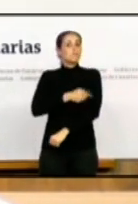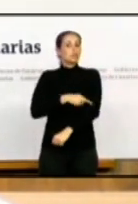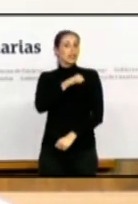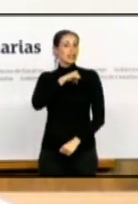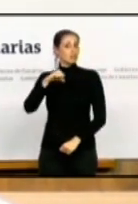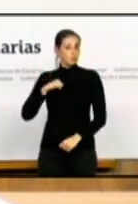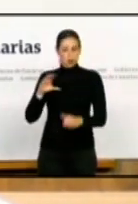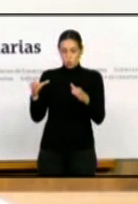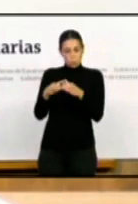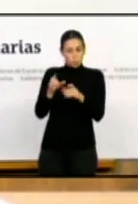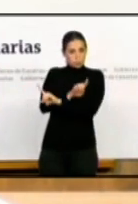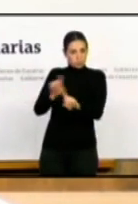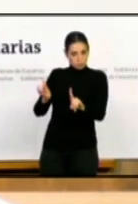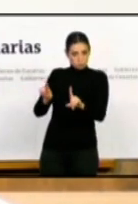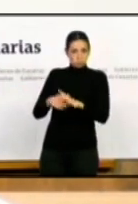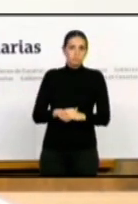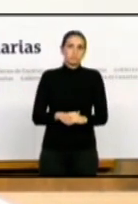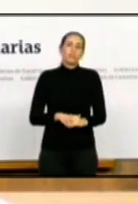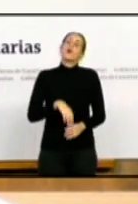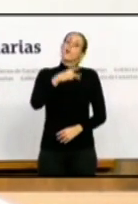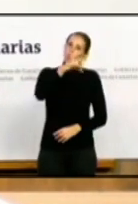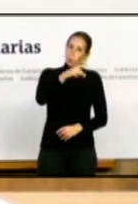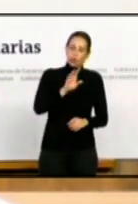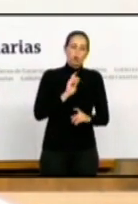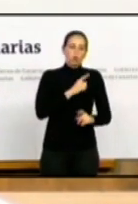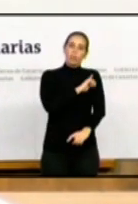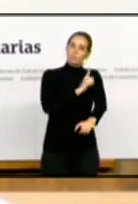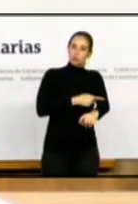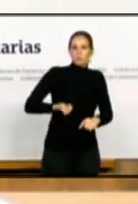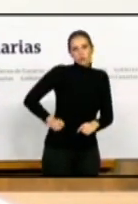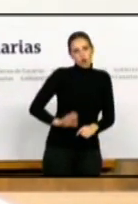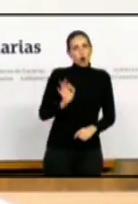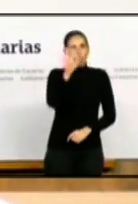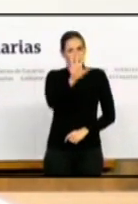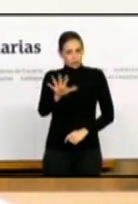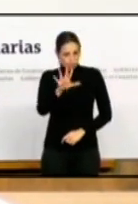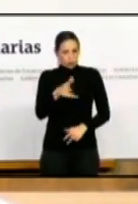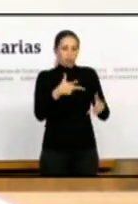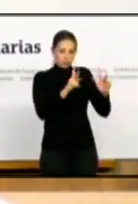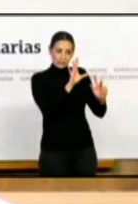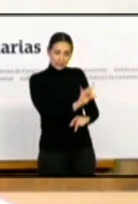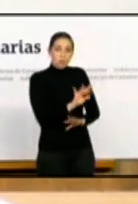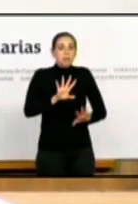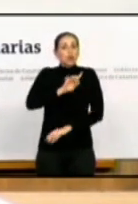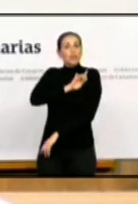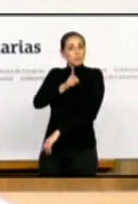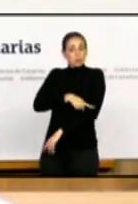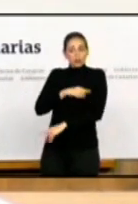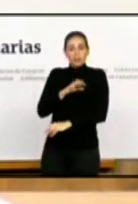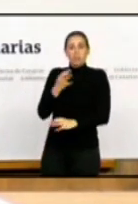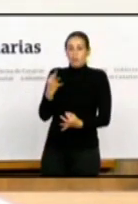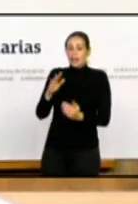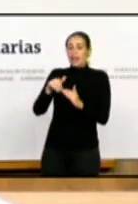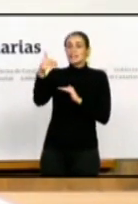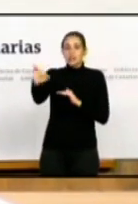por grupo. Queda excepcionado lo que es deporte profesional o deporte nacional, pero el deporte será en el exterior